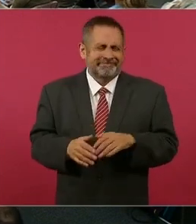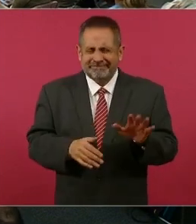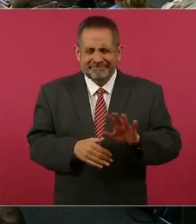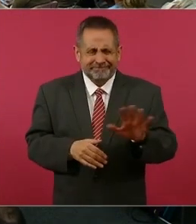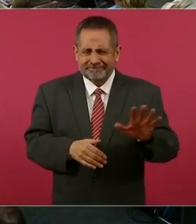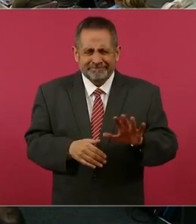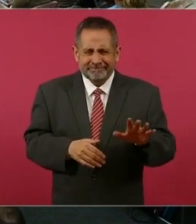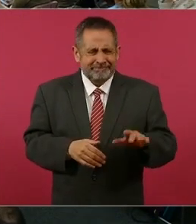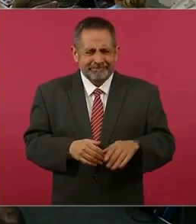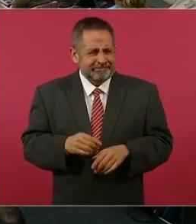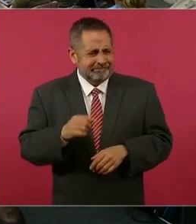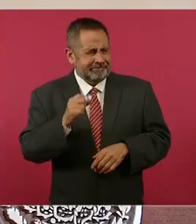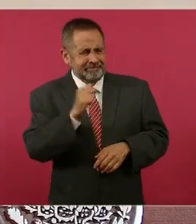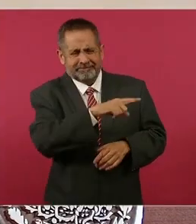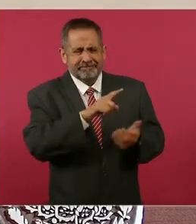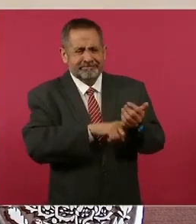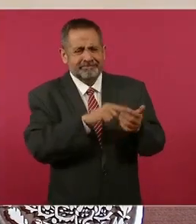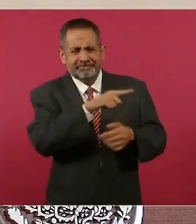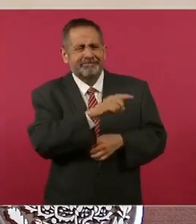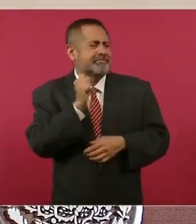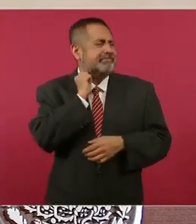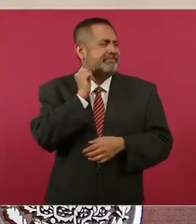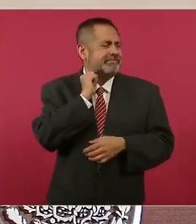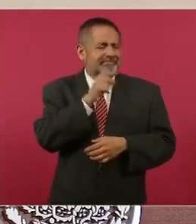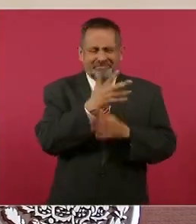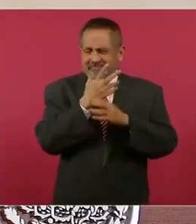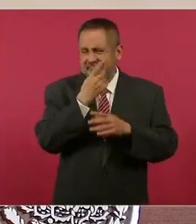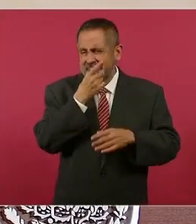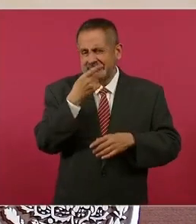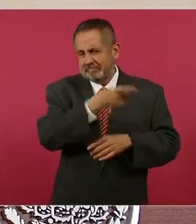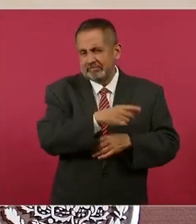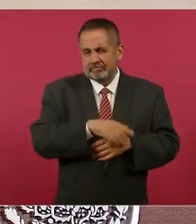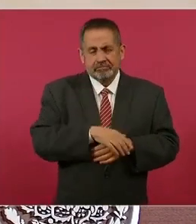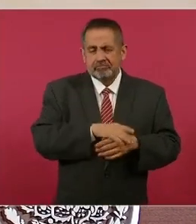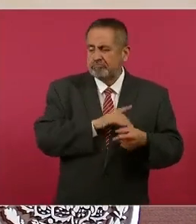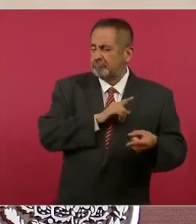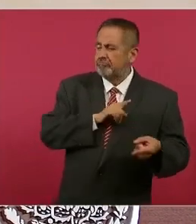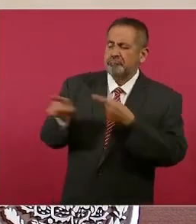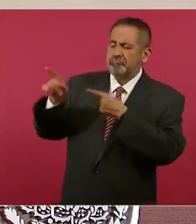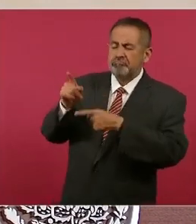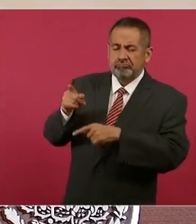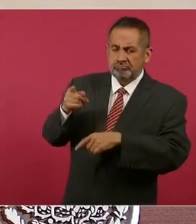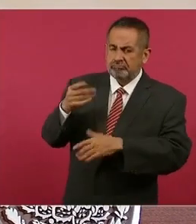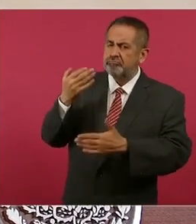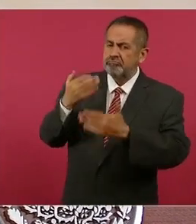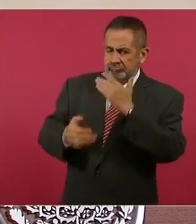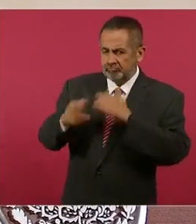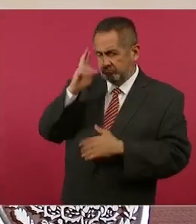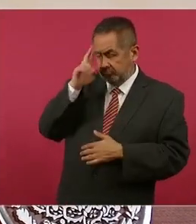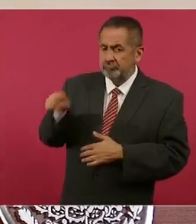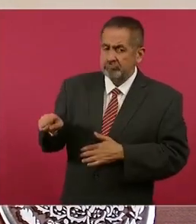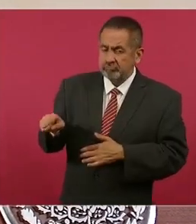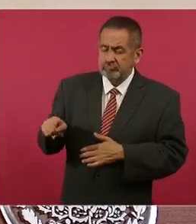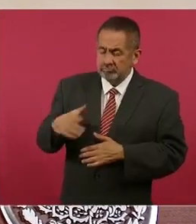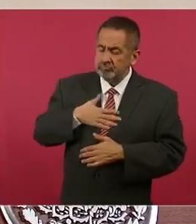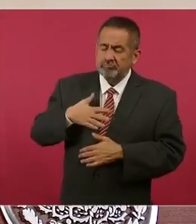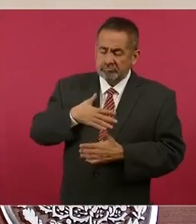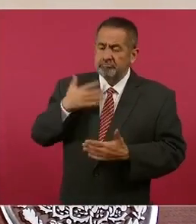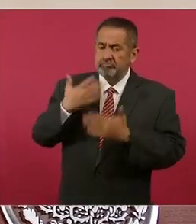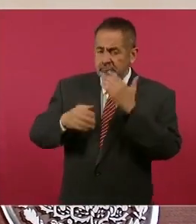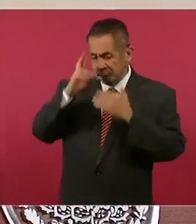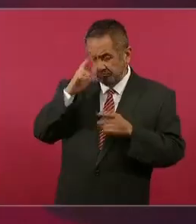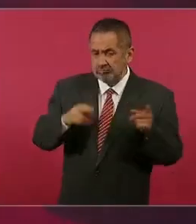como lo hizo un senador que ofendió a nuestro